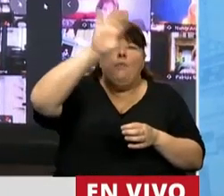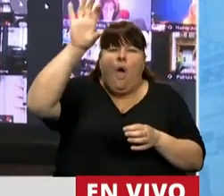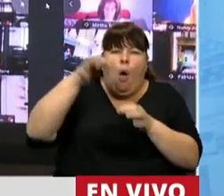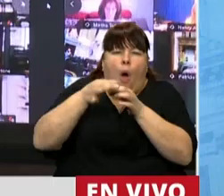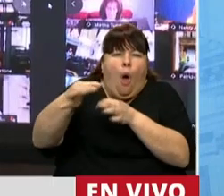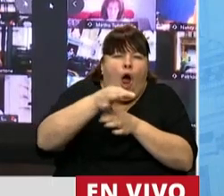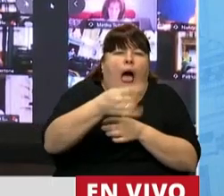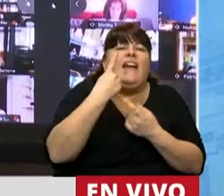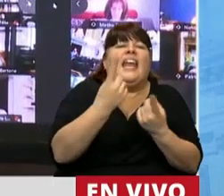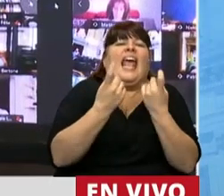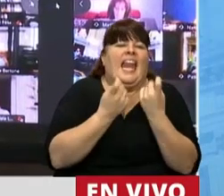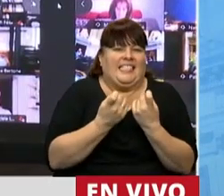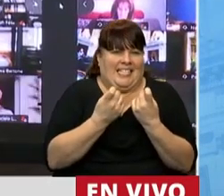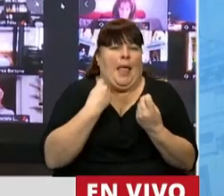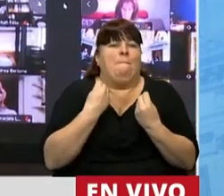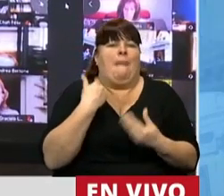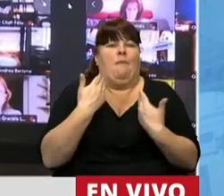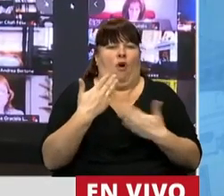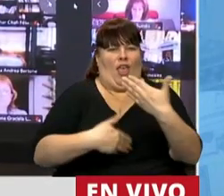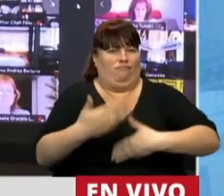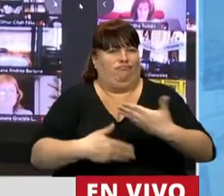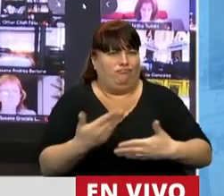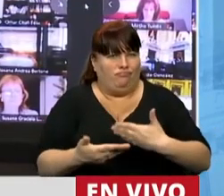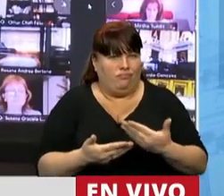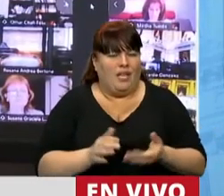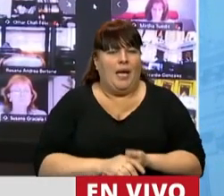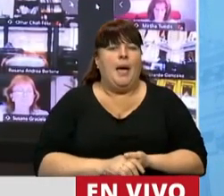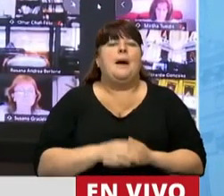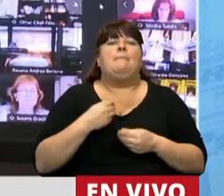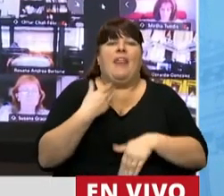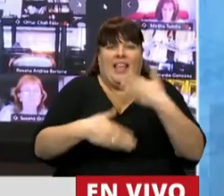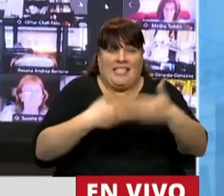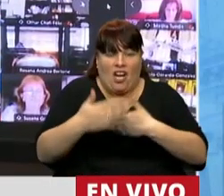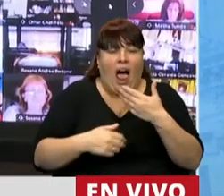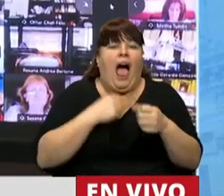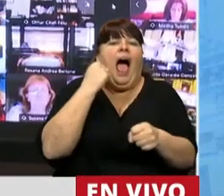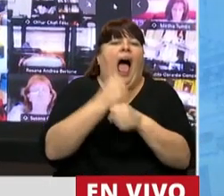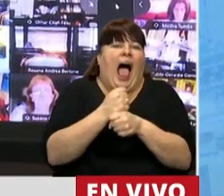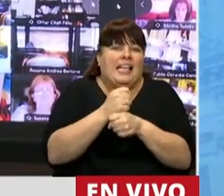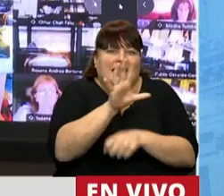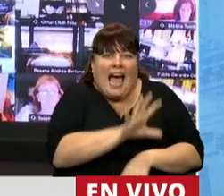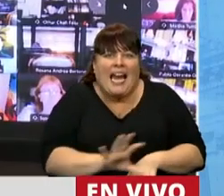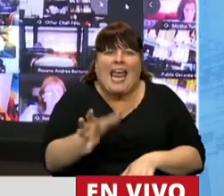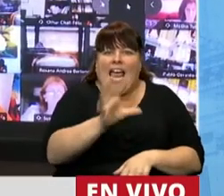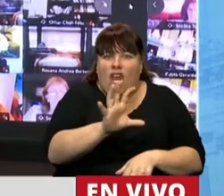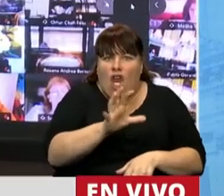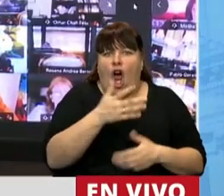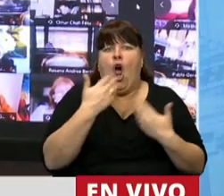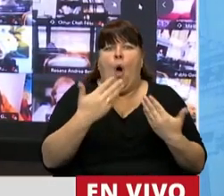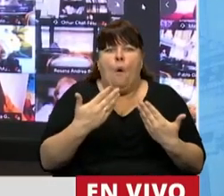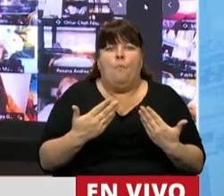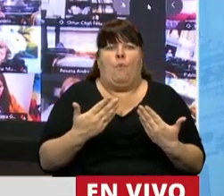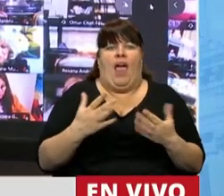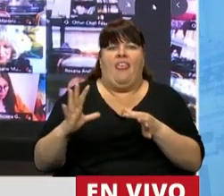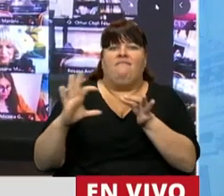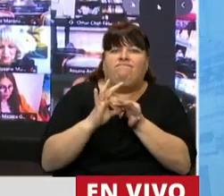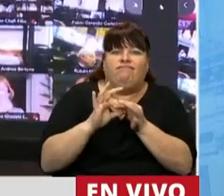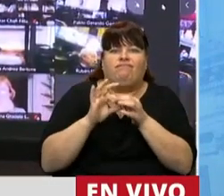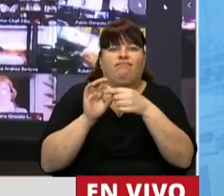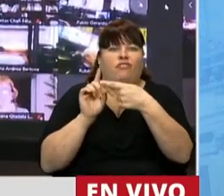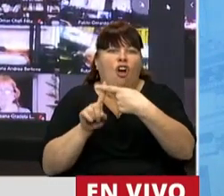lo que necesitamos para desarrollarnos, para desarrollarnos hasta el nivel regional, poder establecer lazos